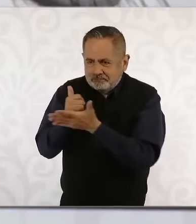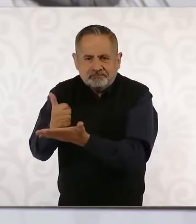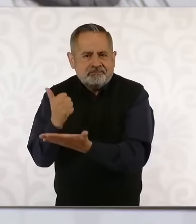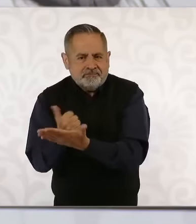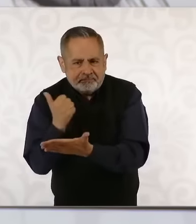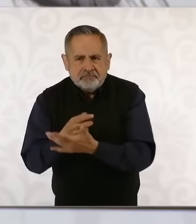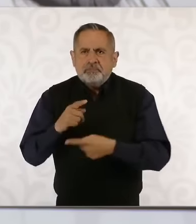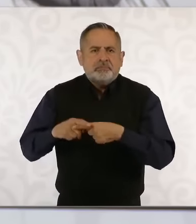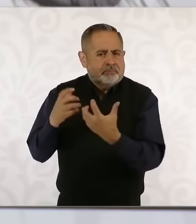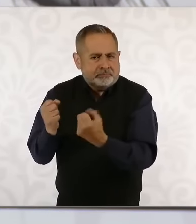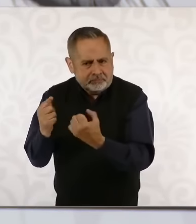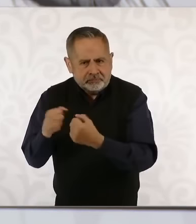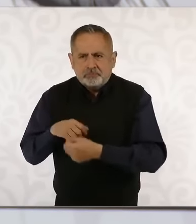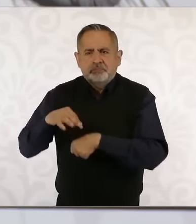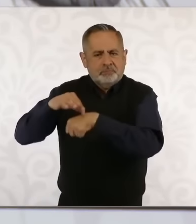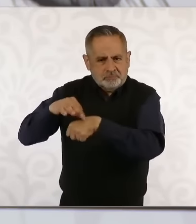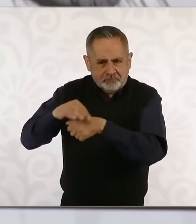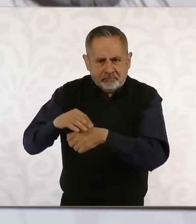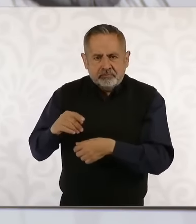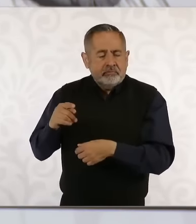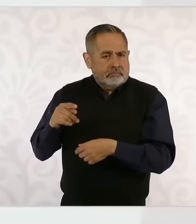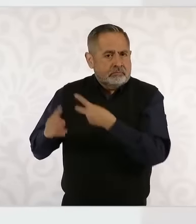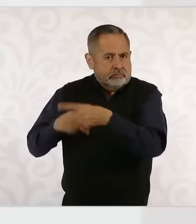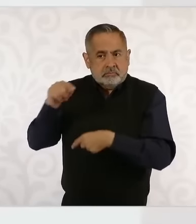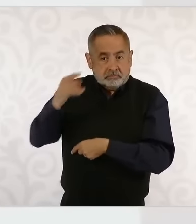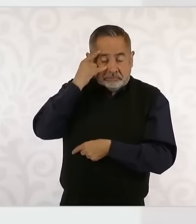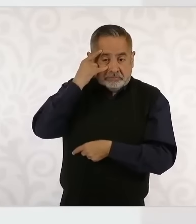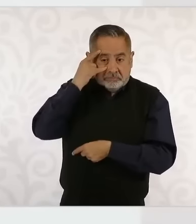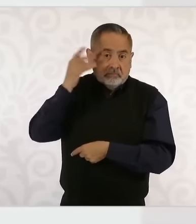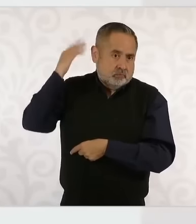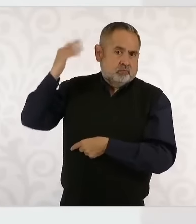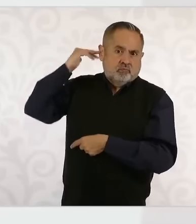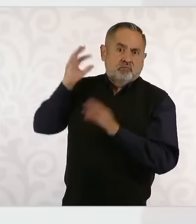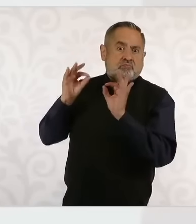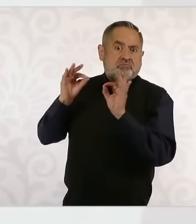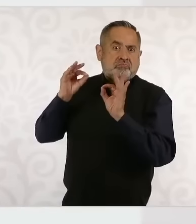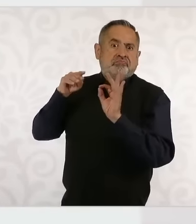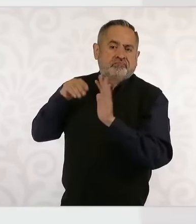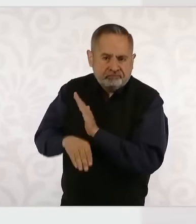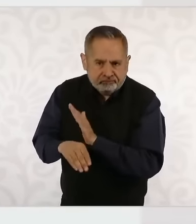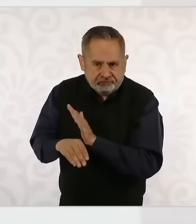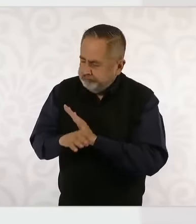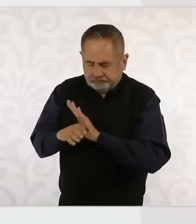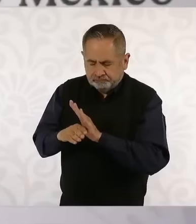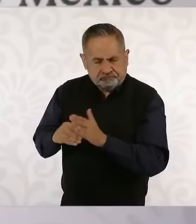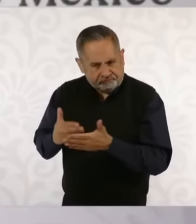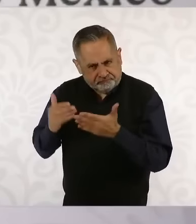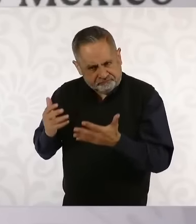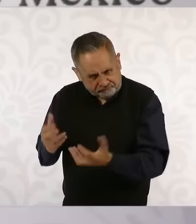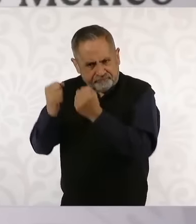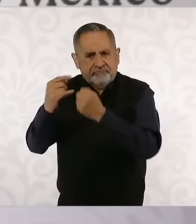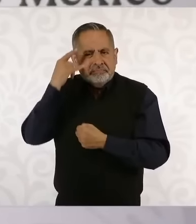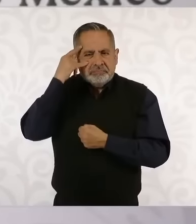producción de carne, que durante muchos años fueron muy importantes en Campeche y que ahora estamos recuperando. Fuimos